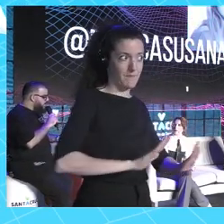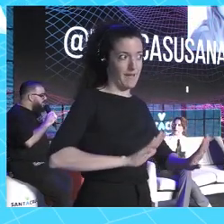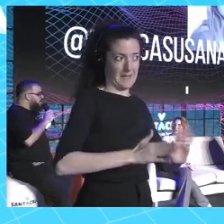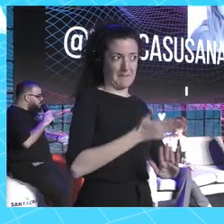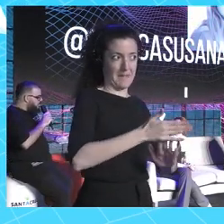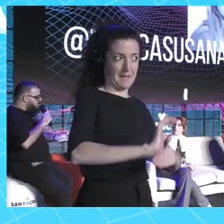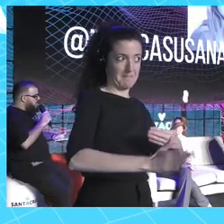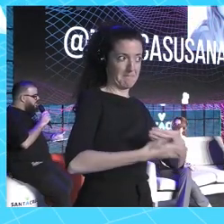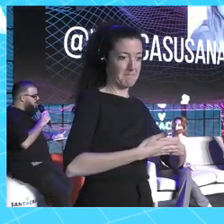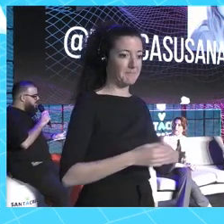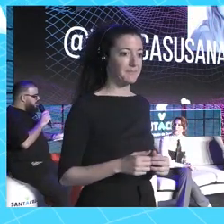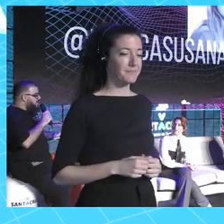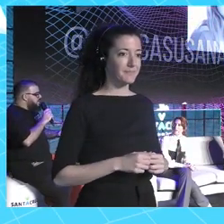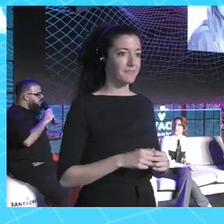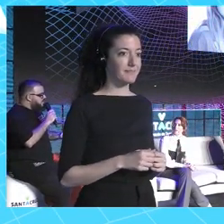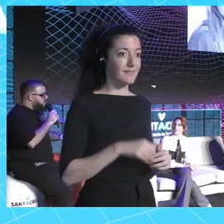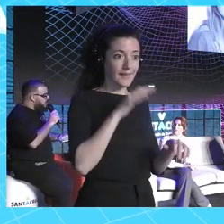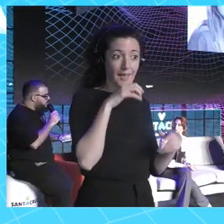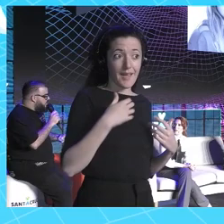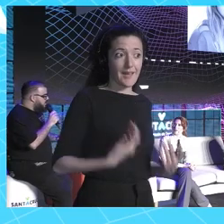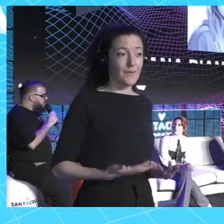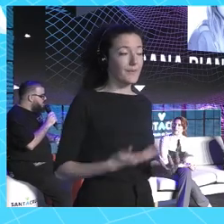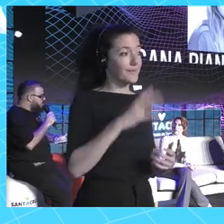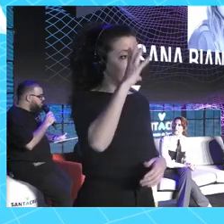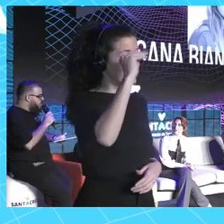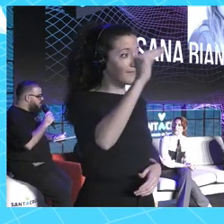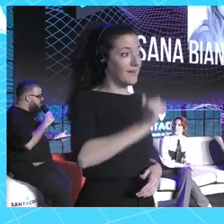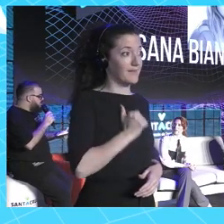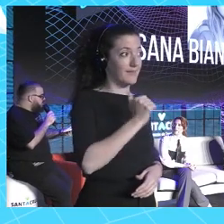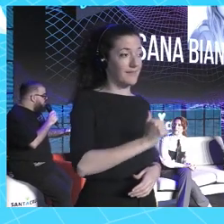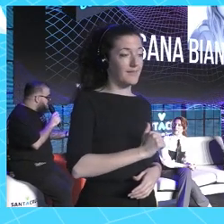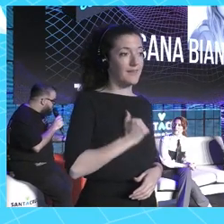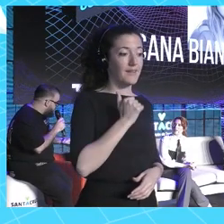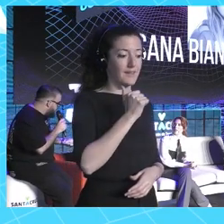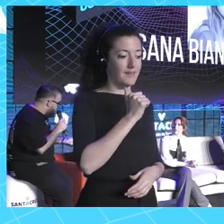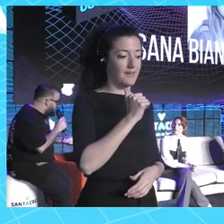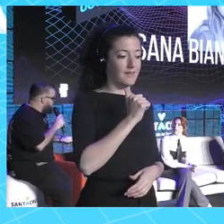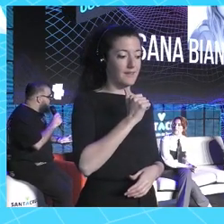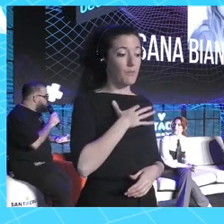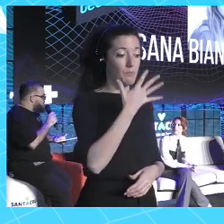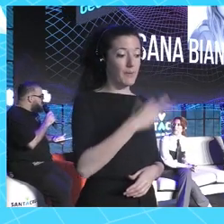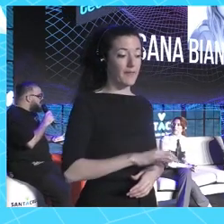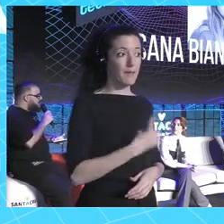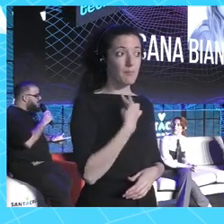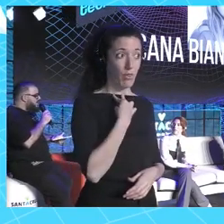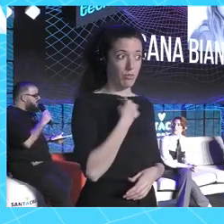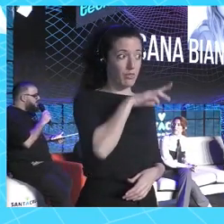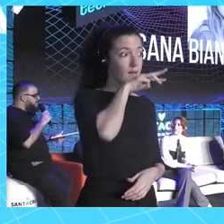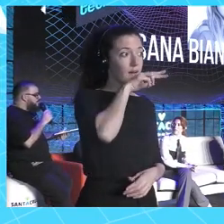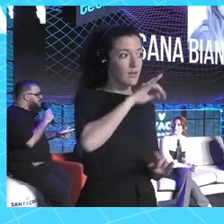que sepan que a día de hoy la Inteligencia artificial puede pues duplicar tu voz puede